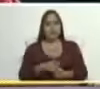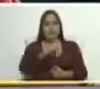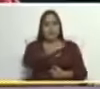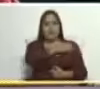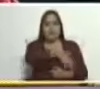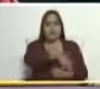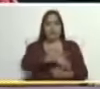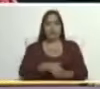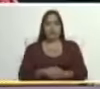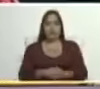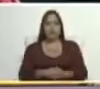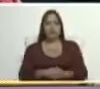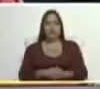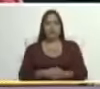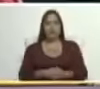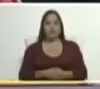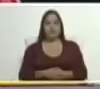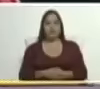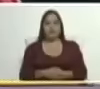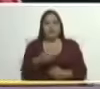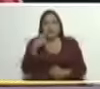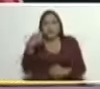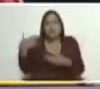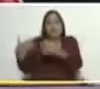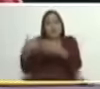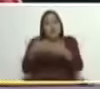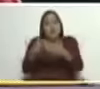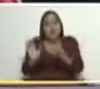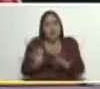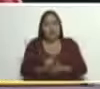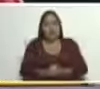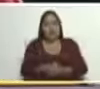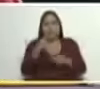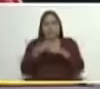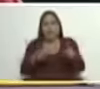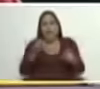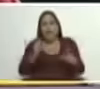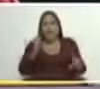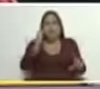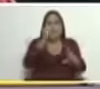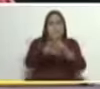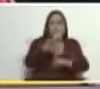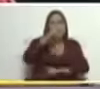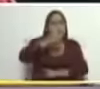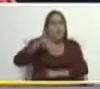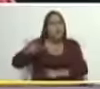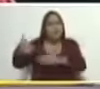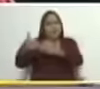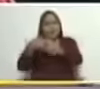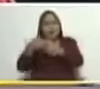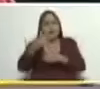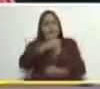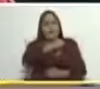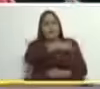palestino, lo que ellos llaman guerra, más bien es genocidio en contra del pueblo